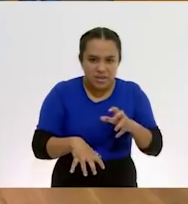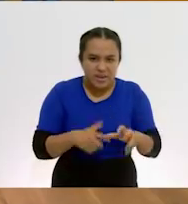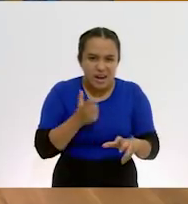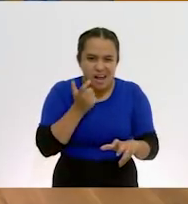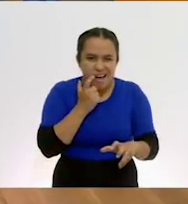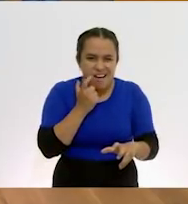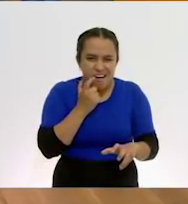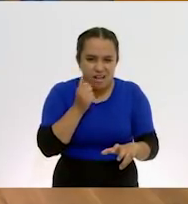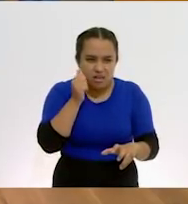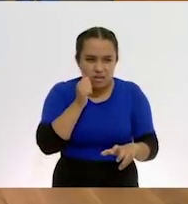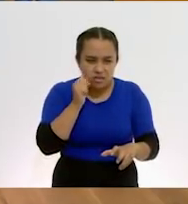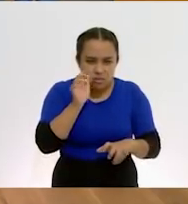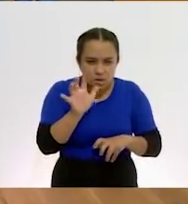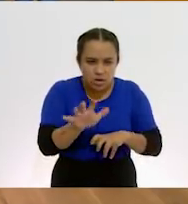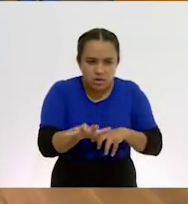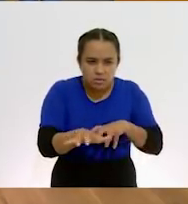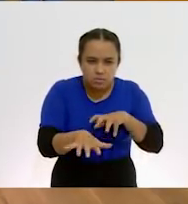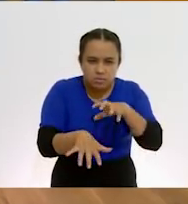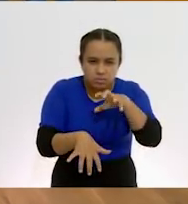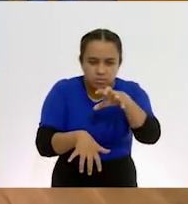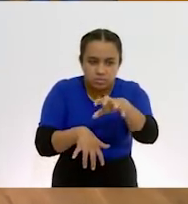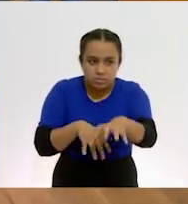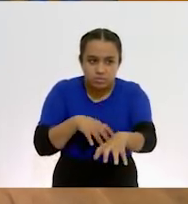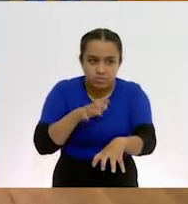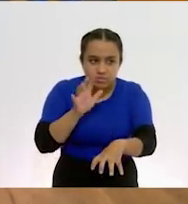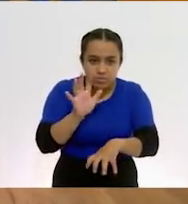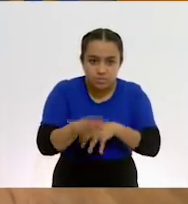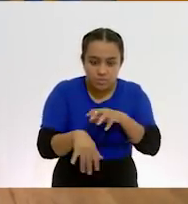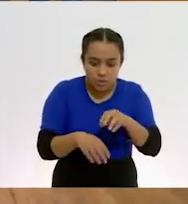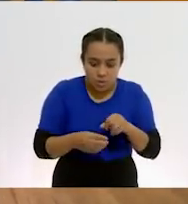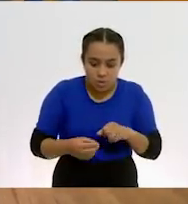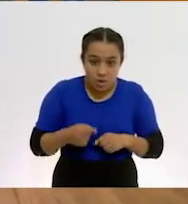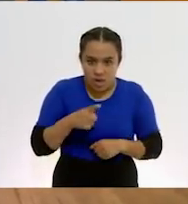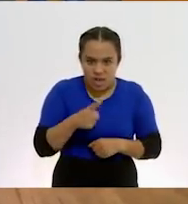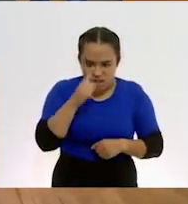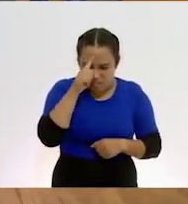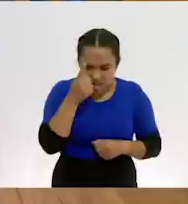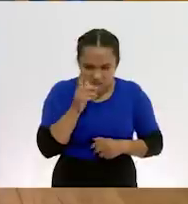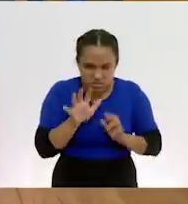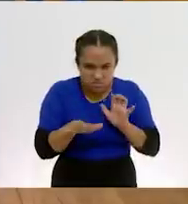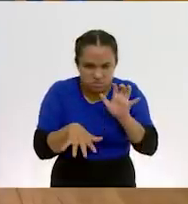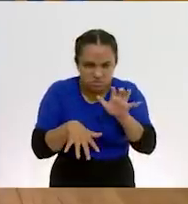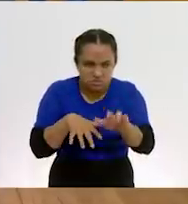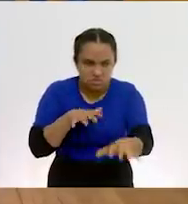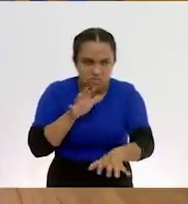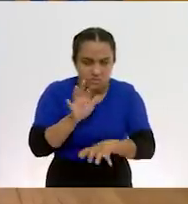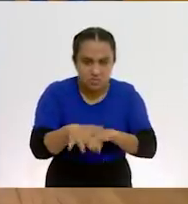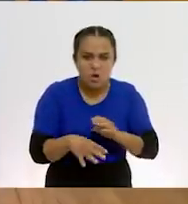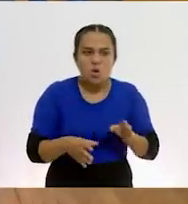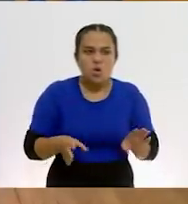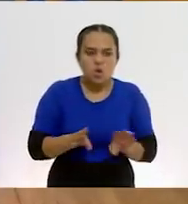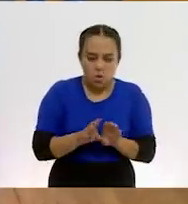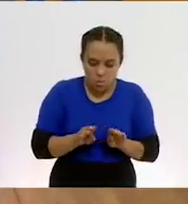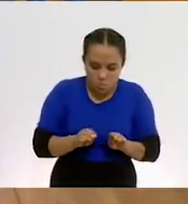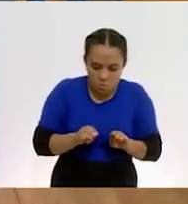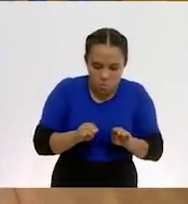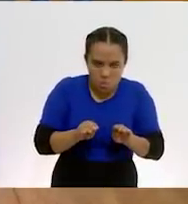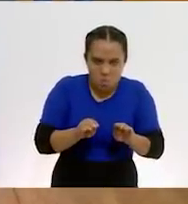Sigiloso, muy astuto. Y se mueve con mucha facilidad. Y así como jaguar, vamos a ir a